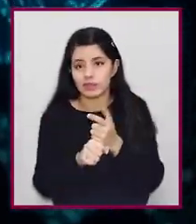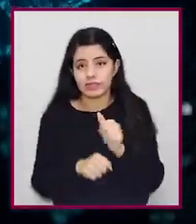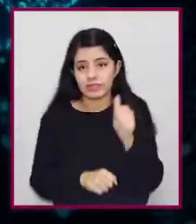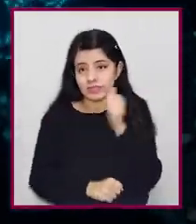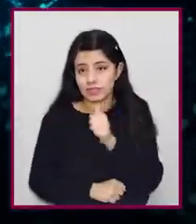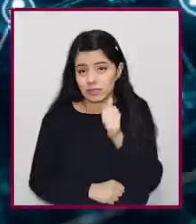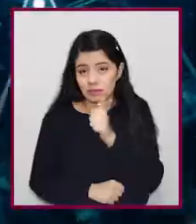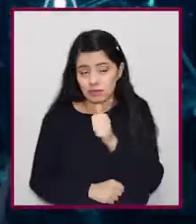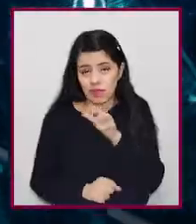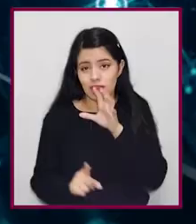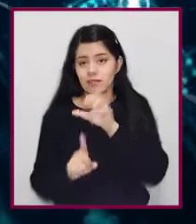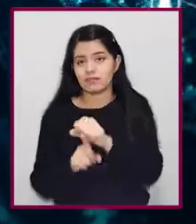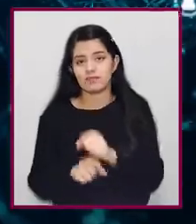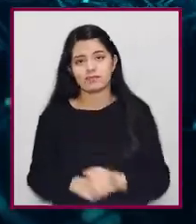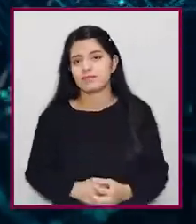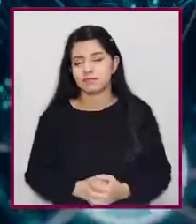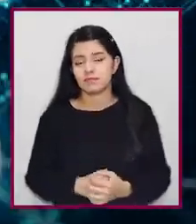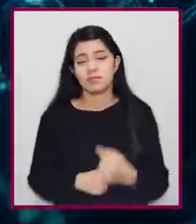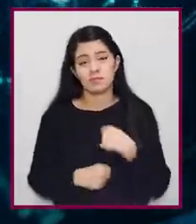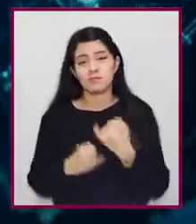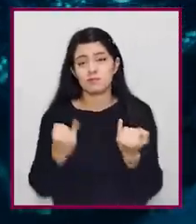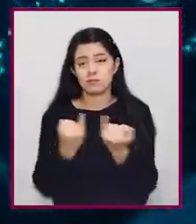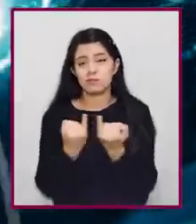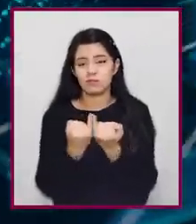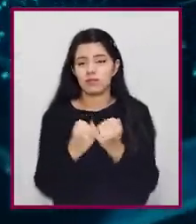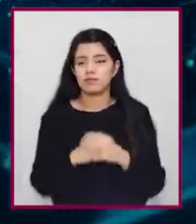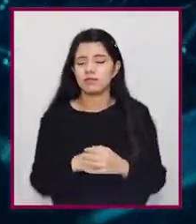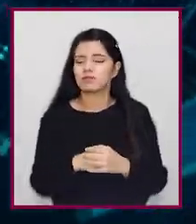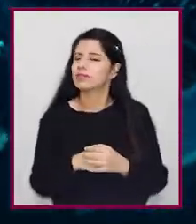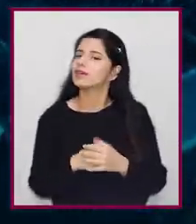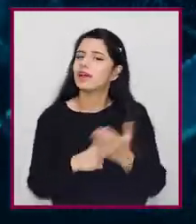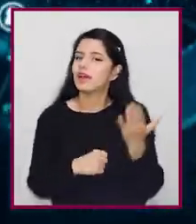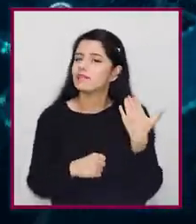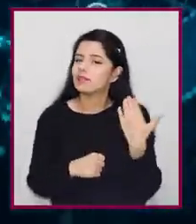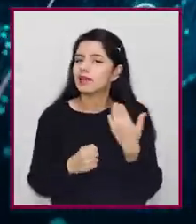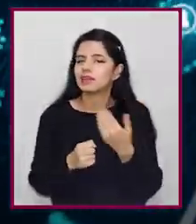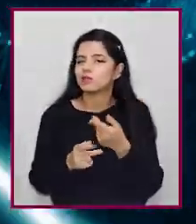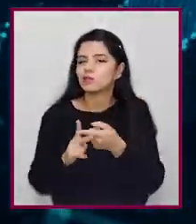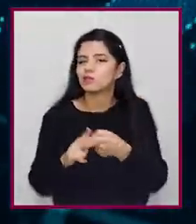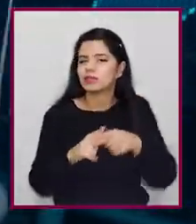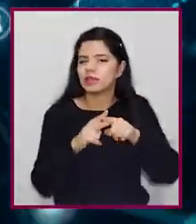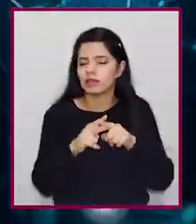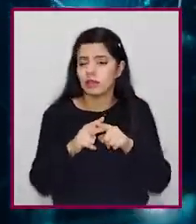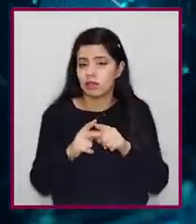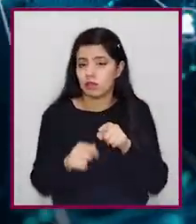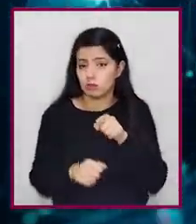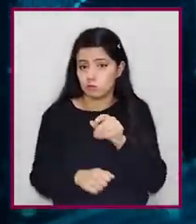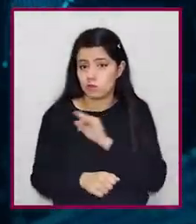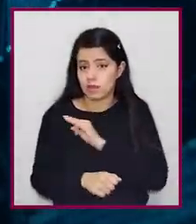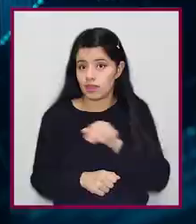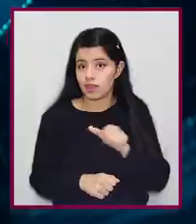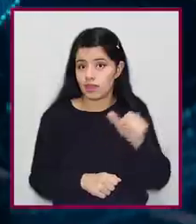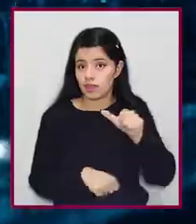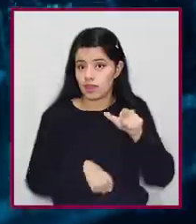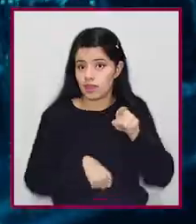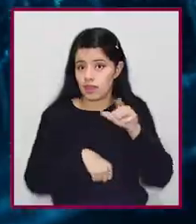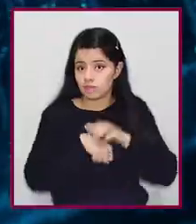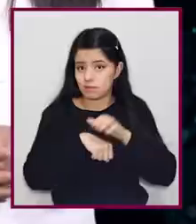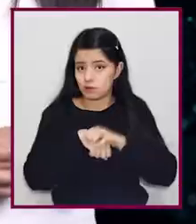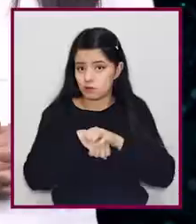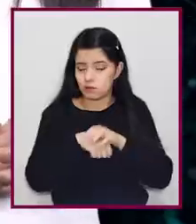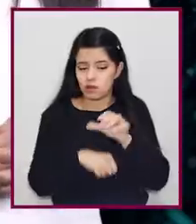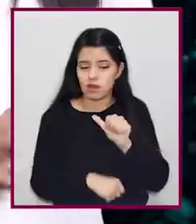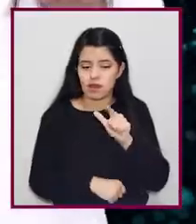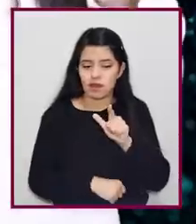siempre funciona. Yo hago lo mismo, mano. Es que apenas vamos arrancando con esto. ¿Qué te parece si le hablamos a nuestro amigo Alberto